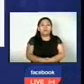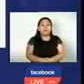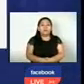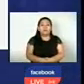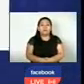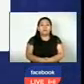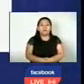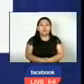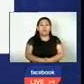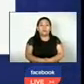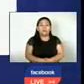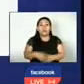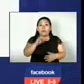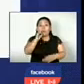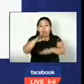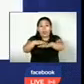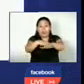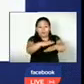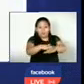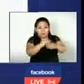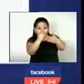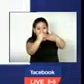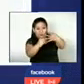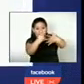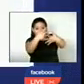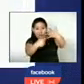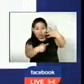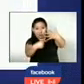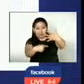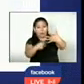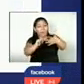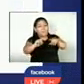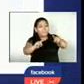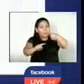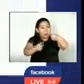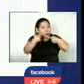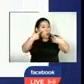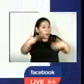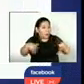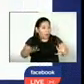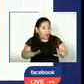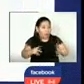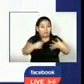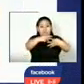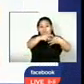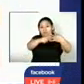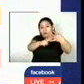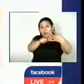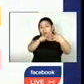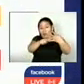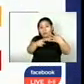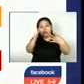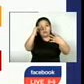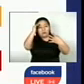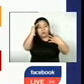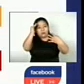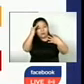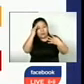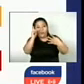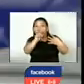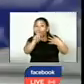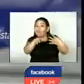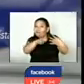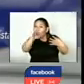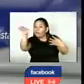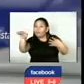se categoriza las alertas desde el nivel uno para tomar precauciones normales hasta el cuatro con el que se solicita no